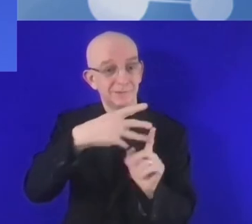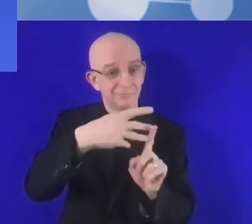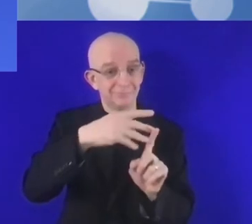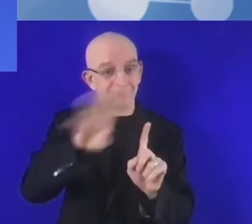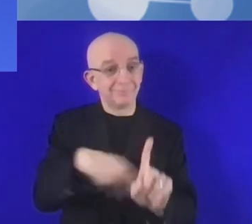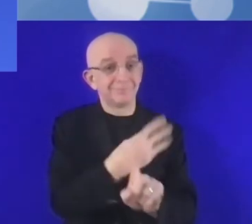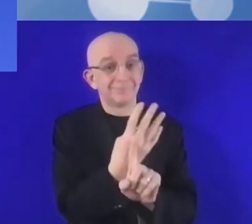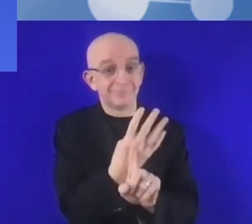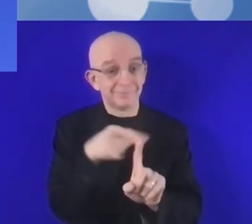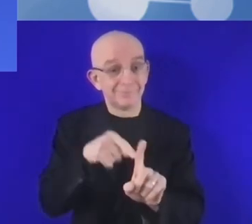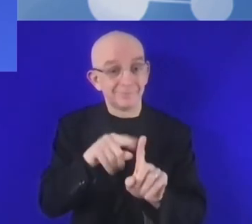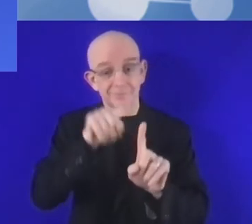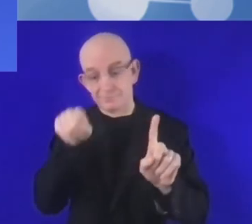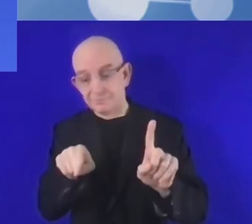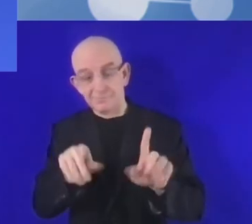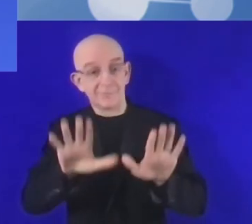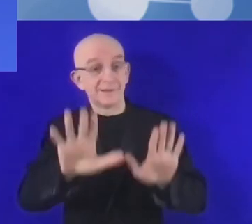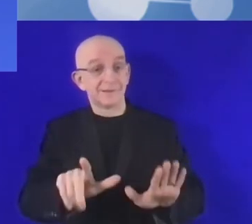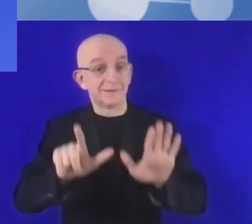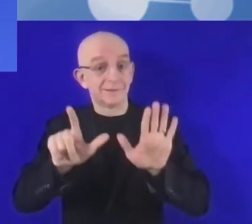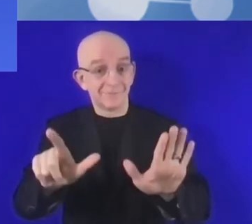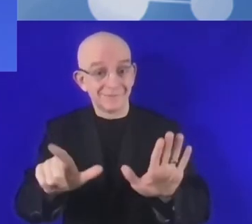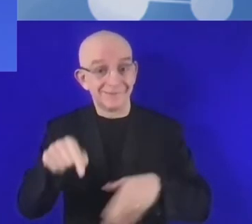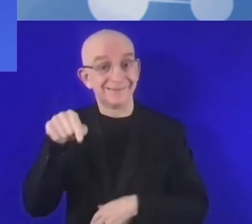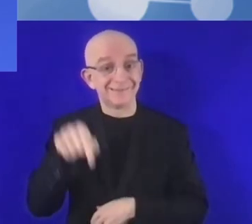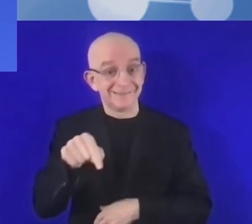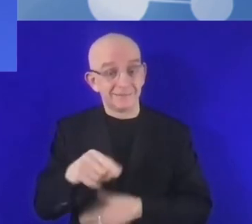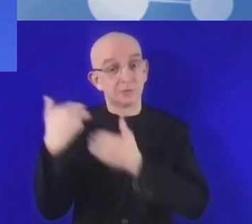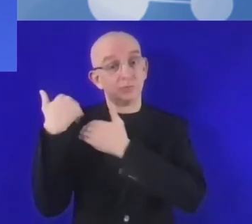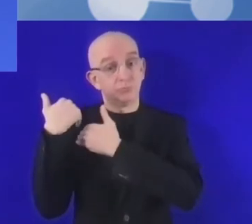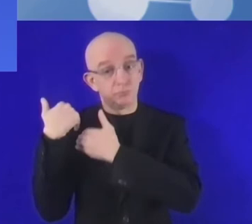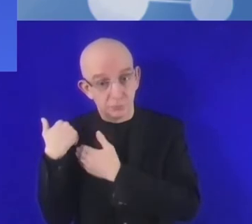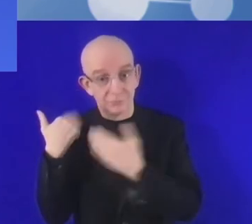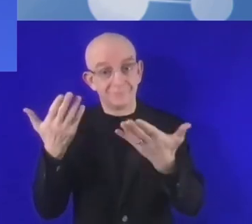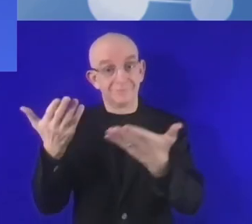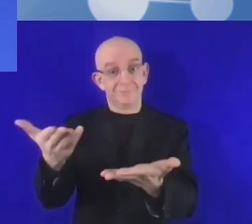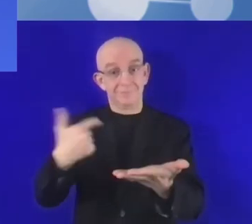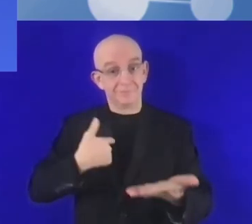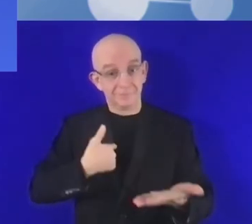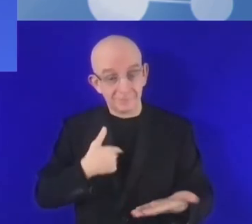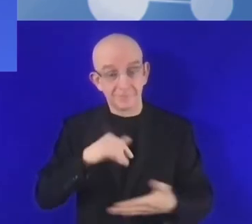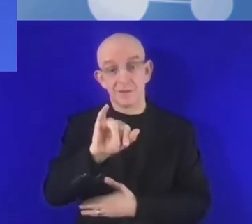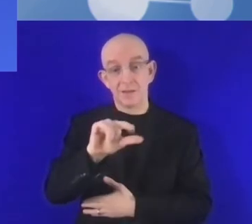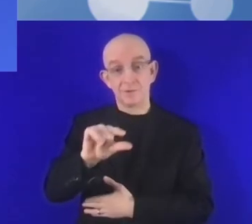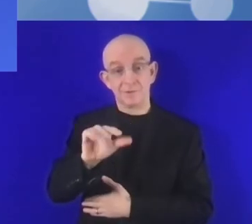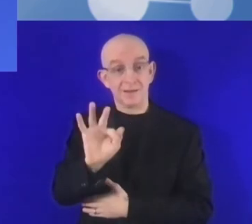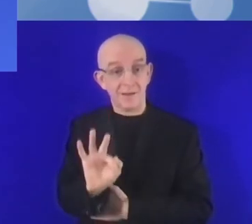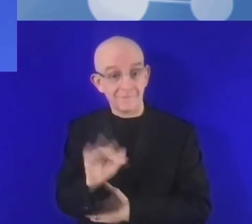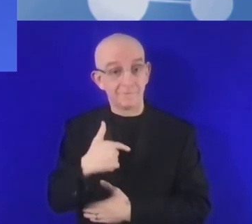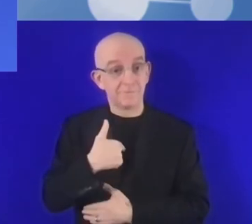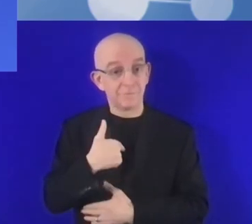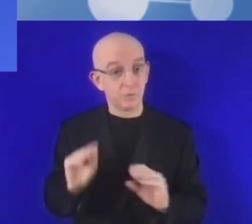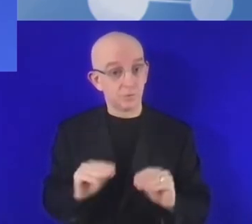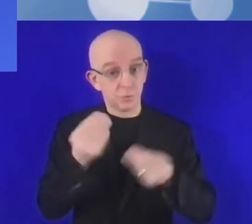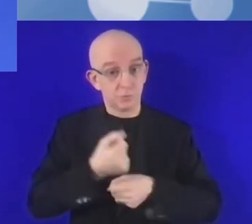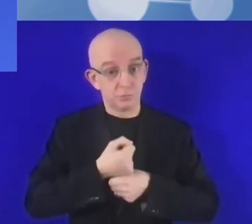aseguren la posibilidad de cooperación para alcanzar los objetivos del desarrollo sostenible, en